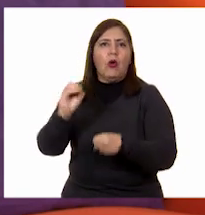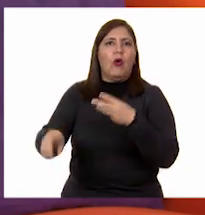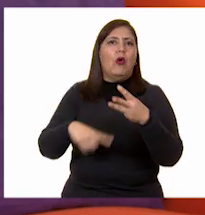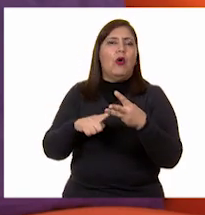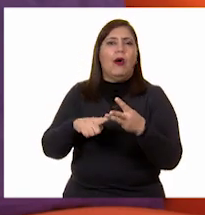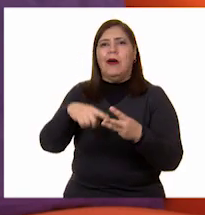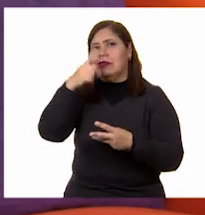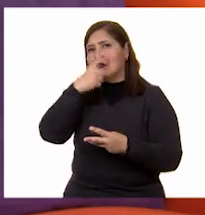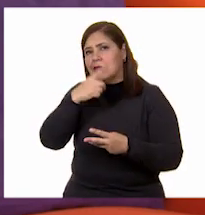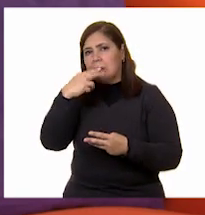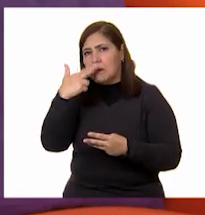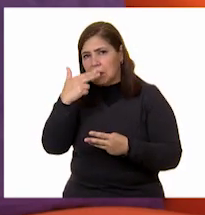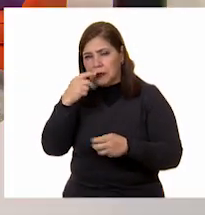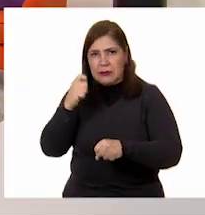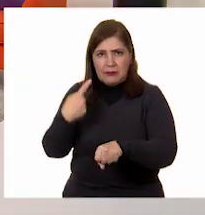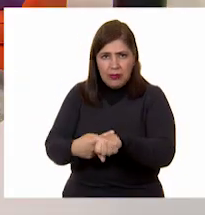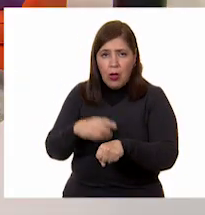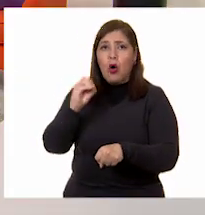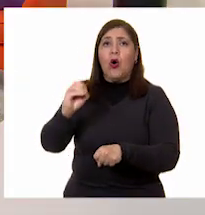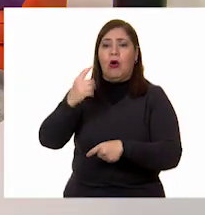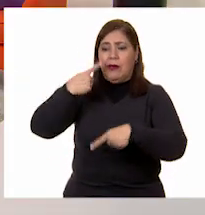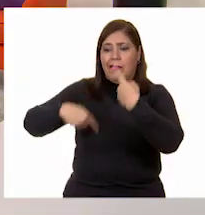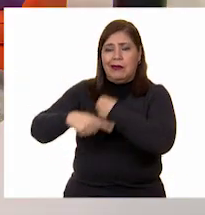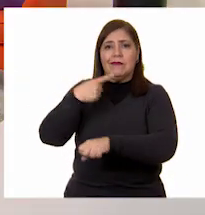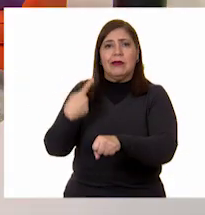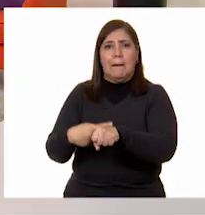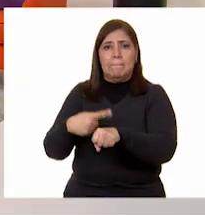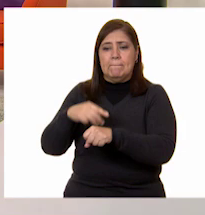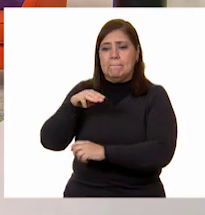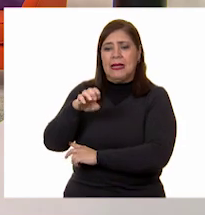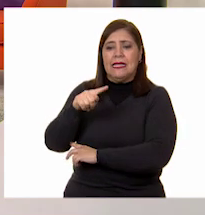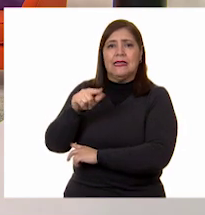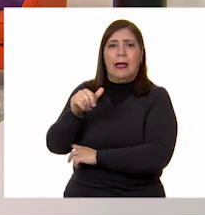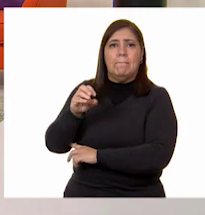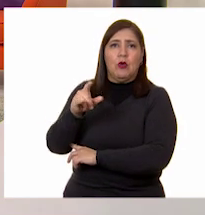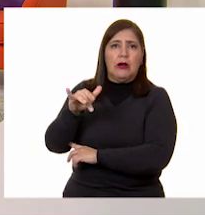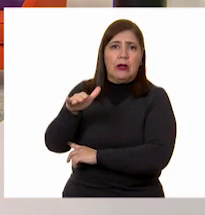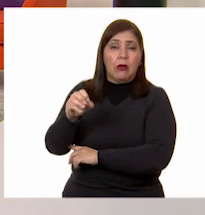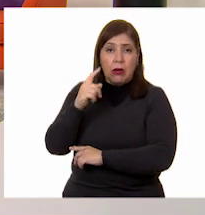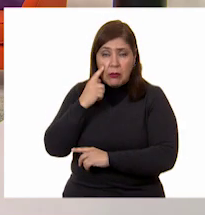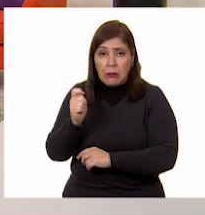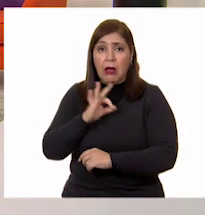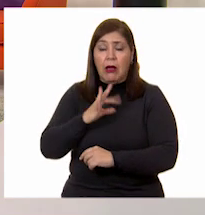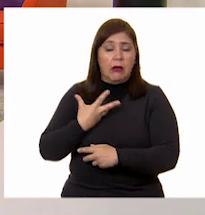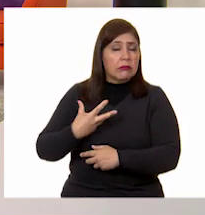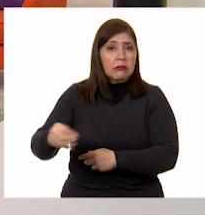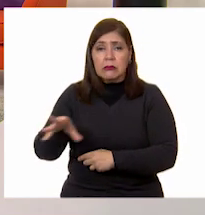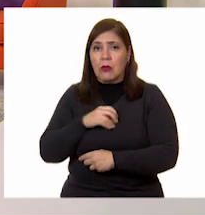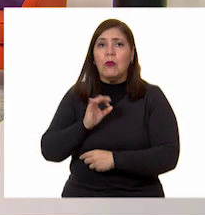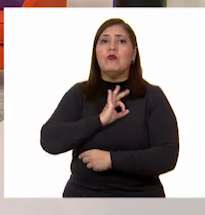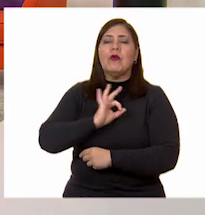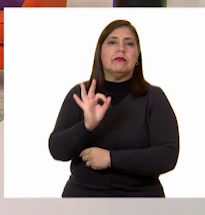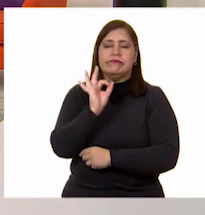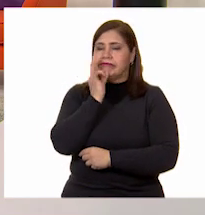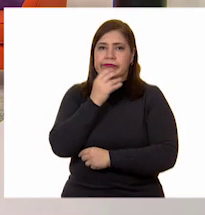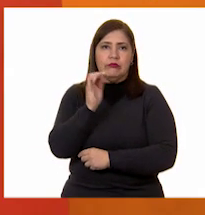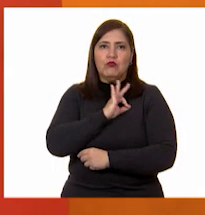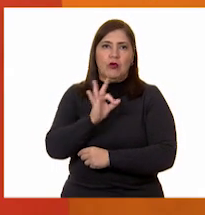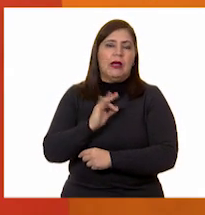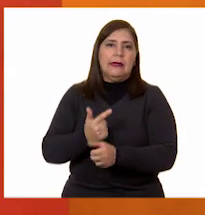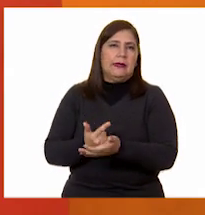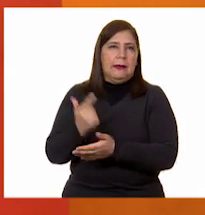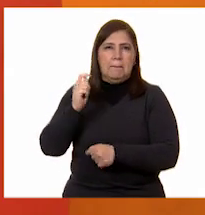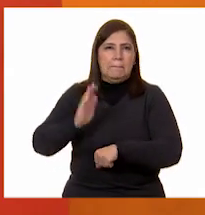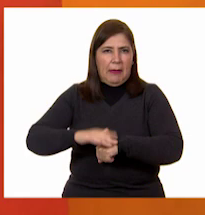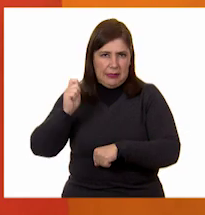o dificultades metabólicas. Esto hace que en caso de un contagio, su salud pueda complicarse más.